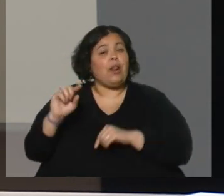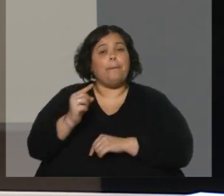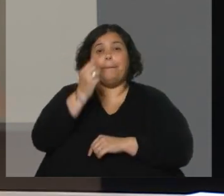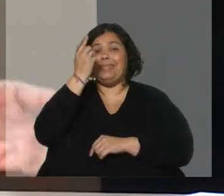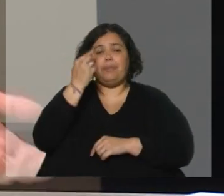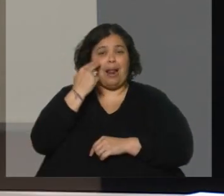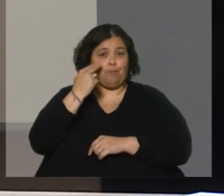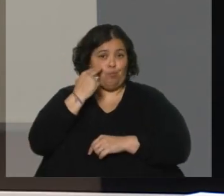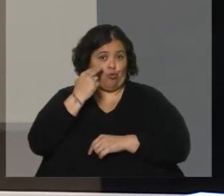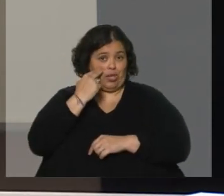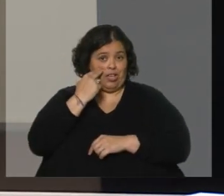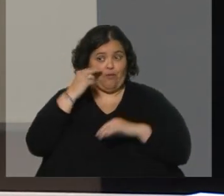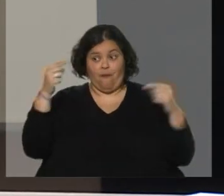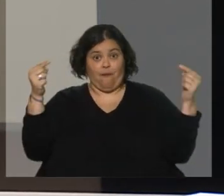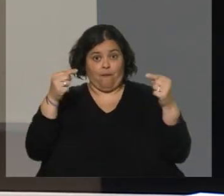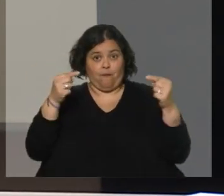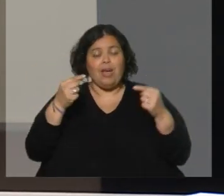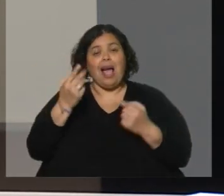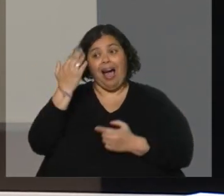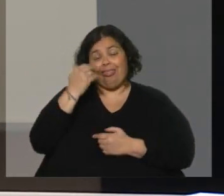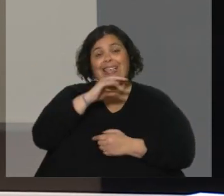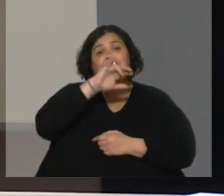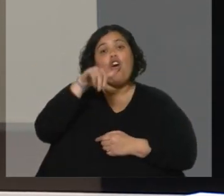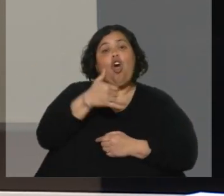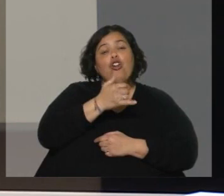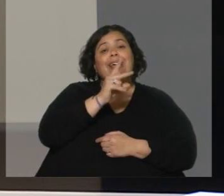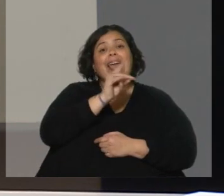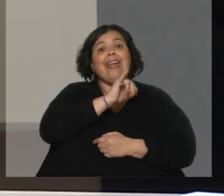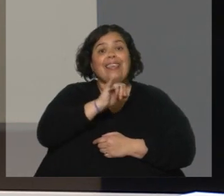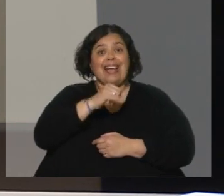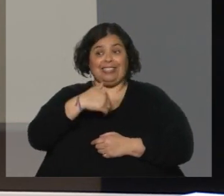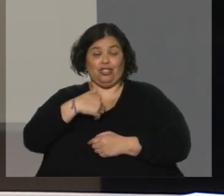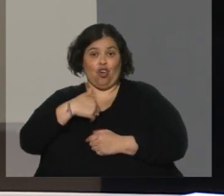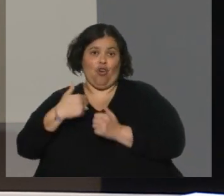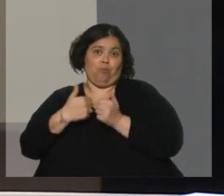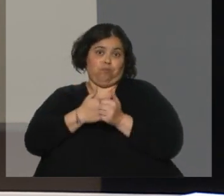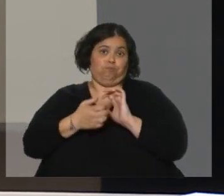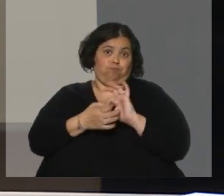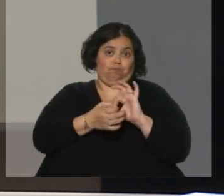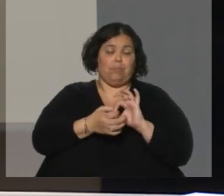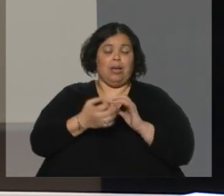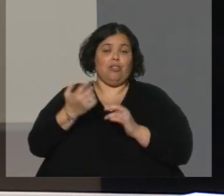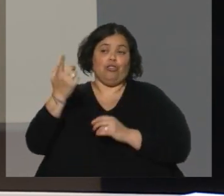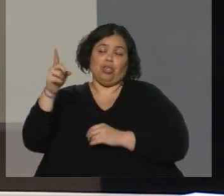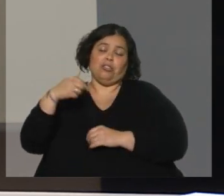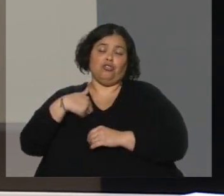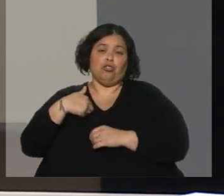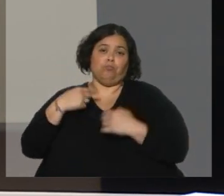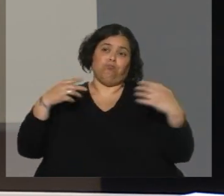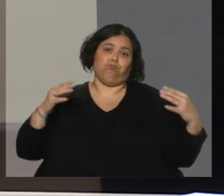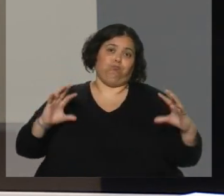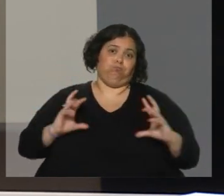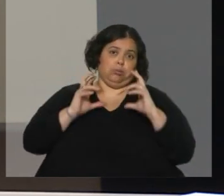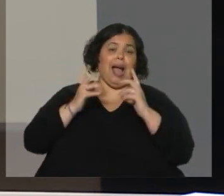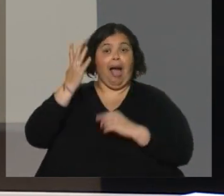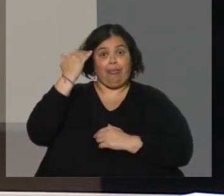rigidez entre quien era fiscal general el doctor Jorge Díaz y bueno yo que era su dependi su alterna con quien teníamos